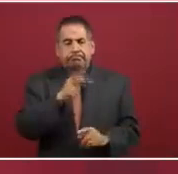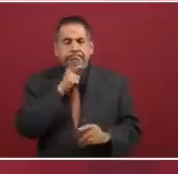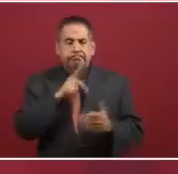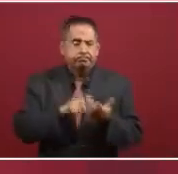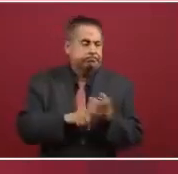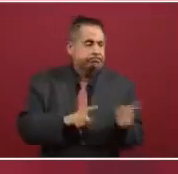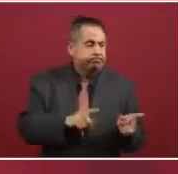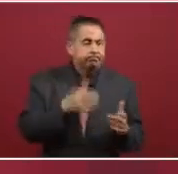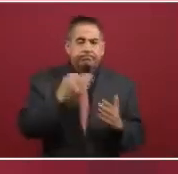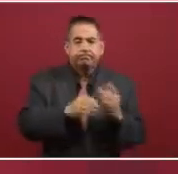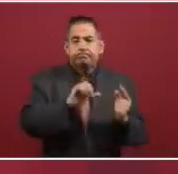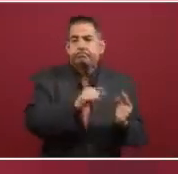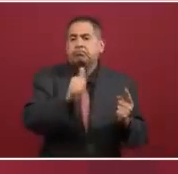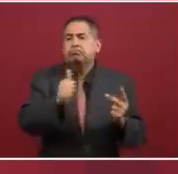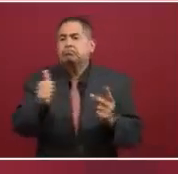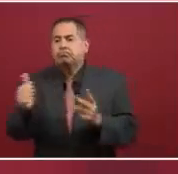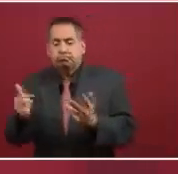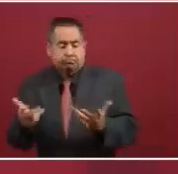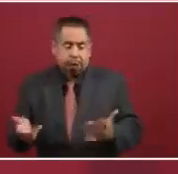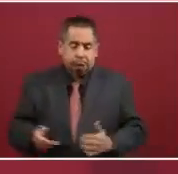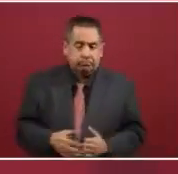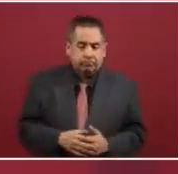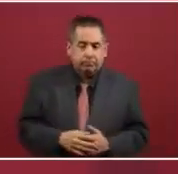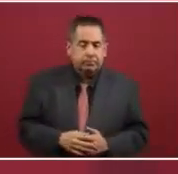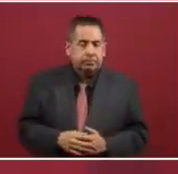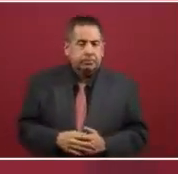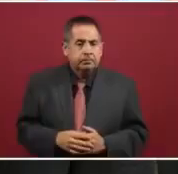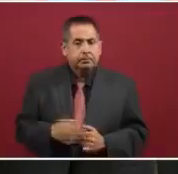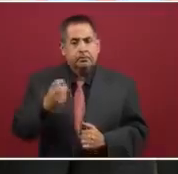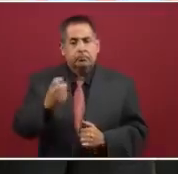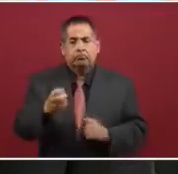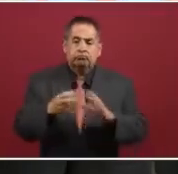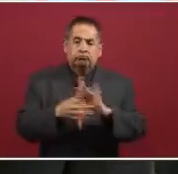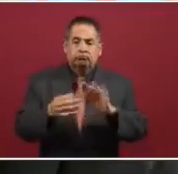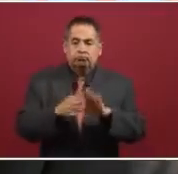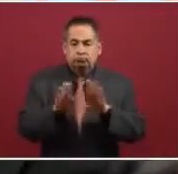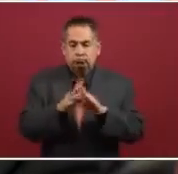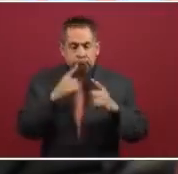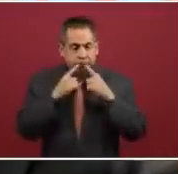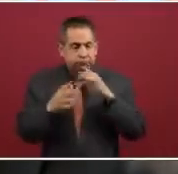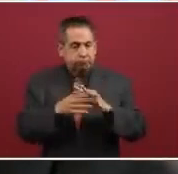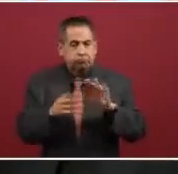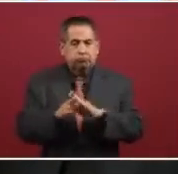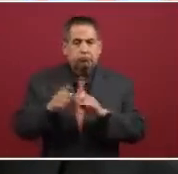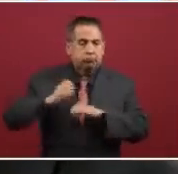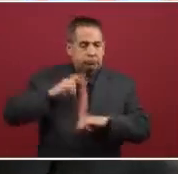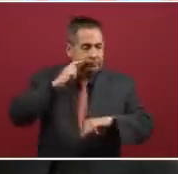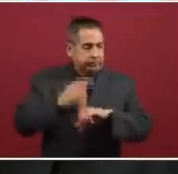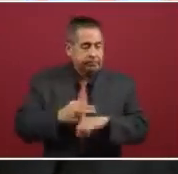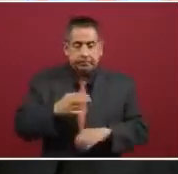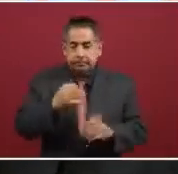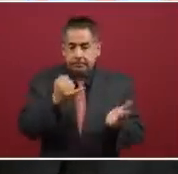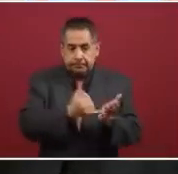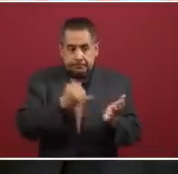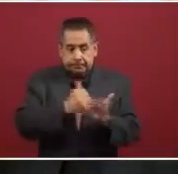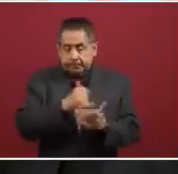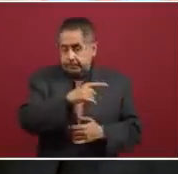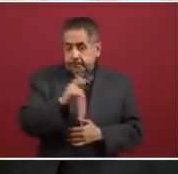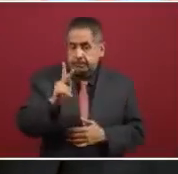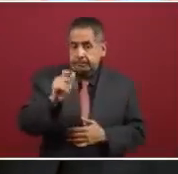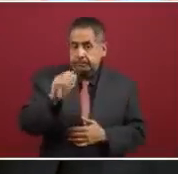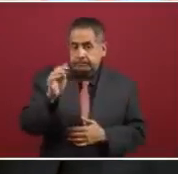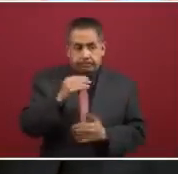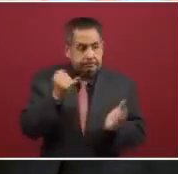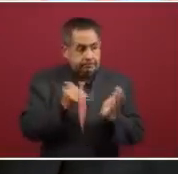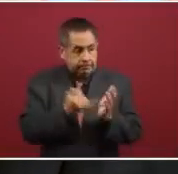no en los tributarios. A raíz de eso, las cargas fiscales de Pemex se fueron incrementando